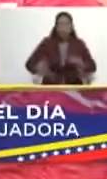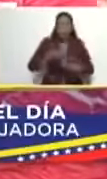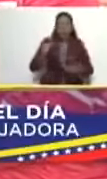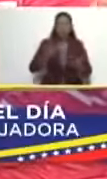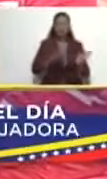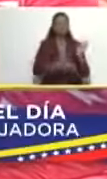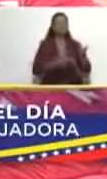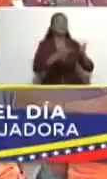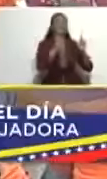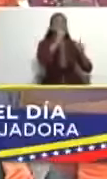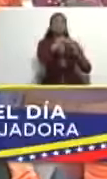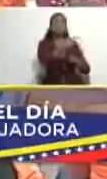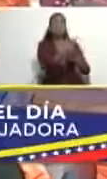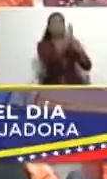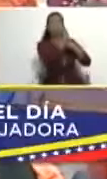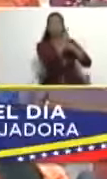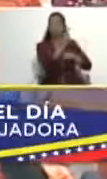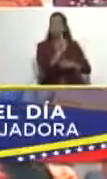detenga.